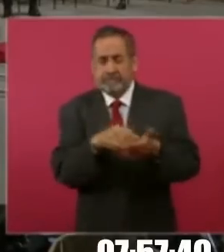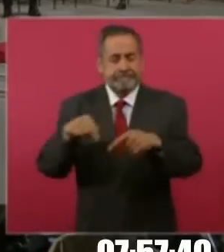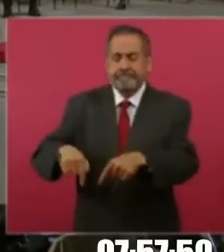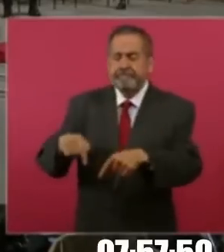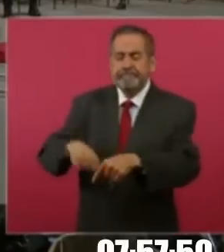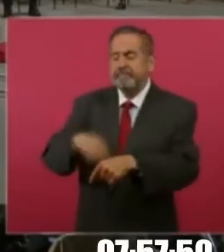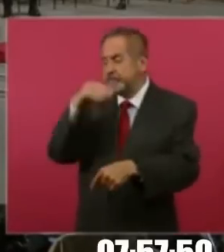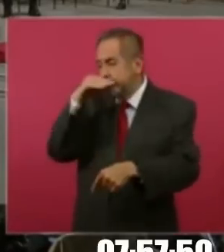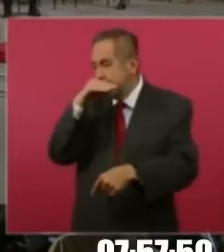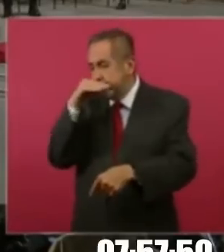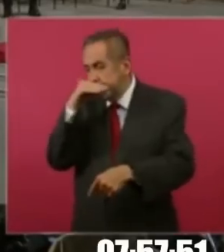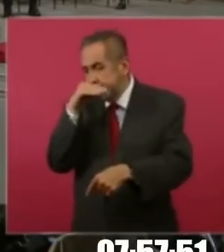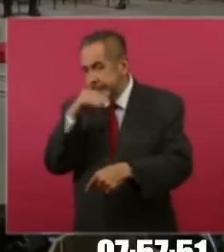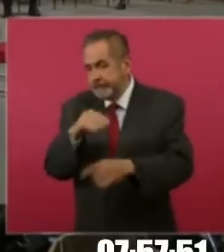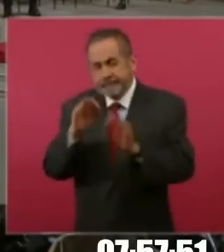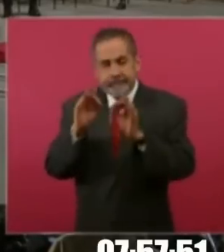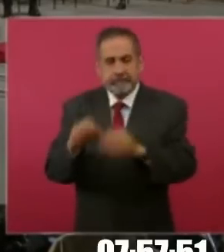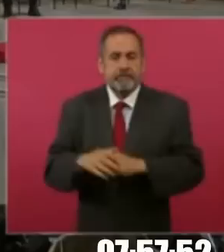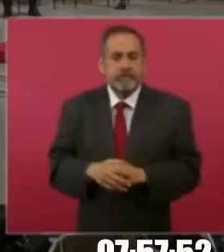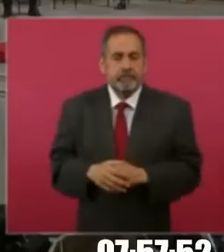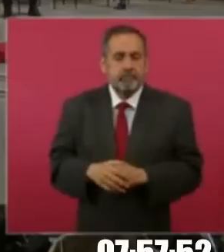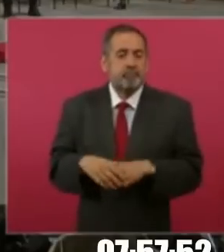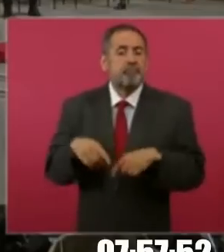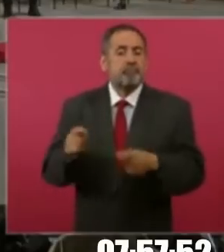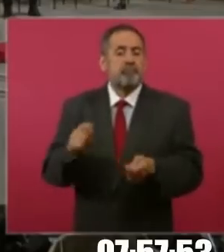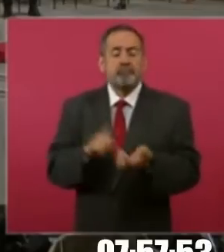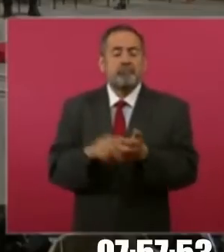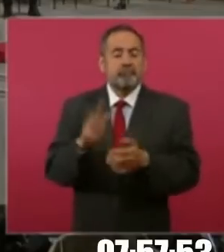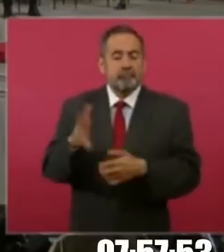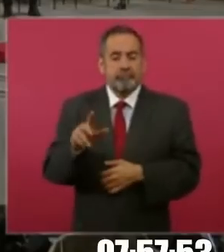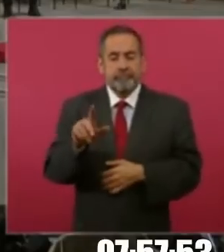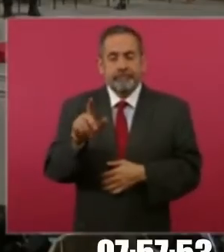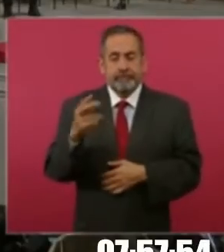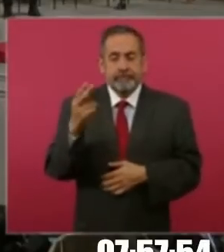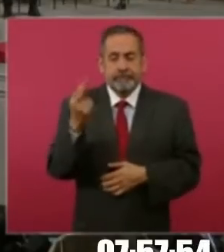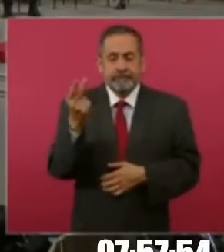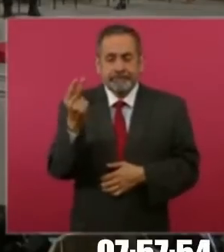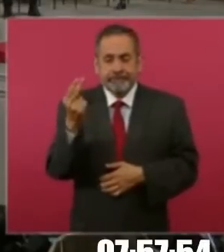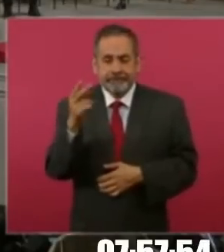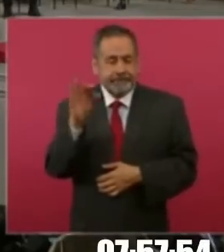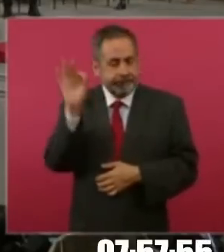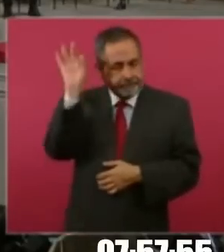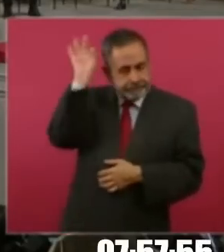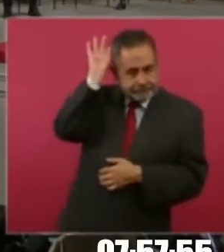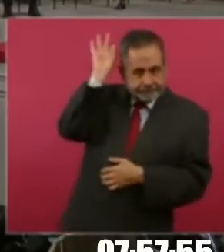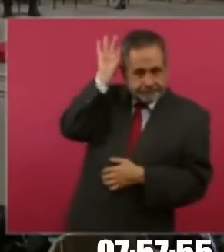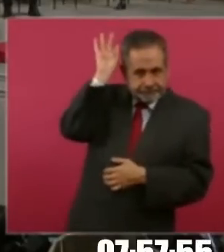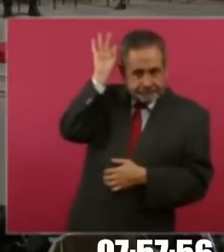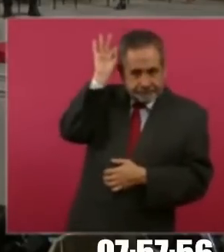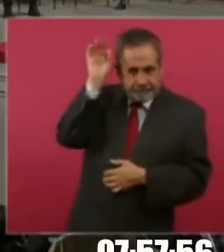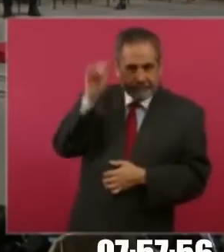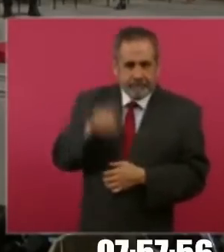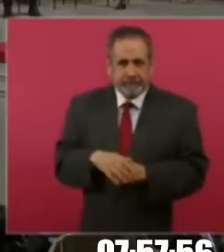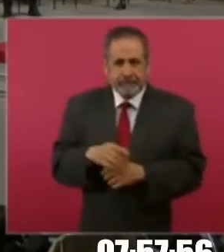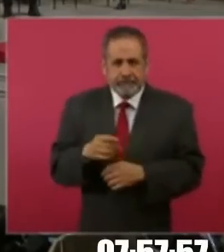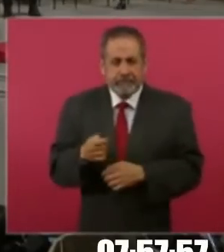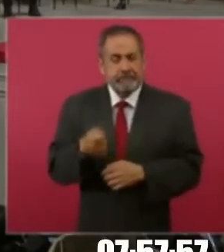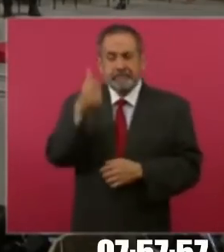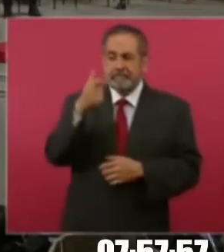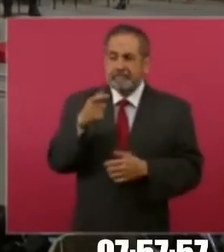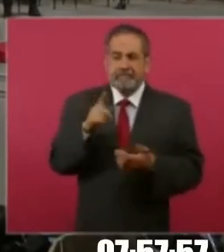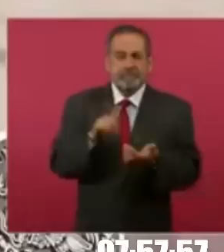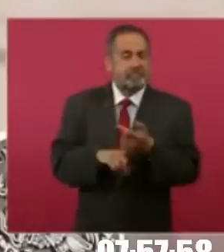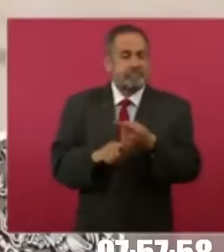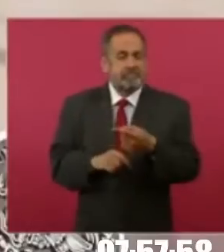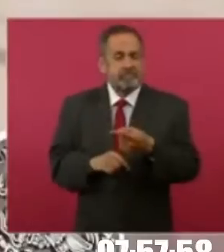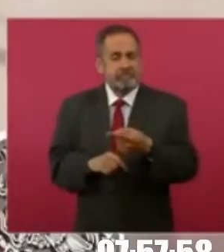hemos puesto 25 implantes cocleares No es primero no es